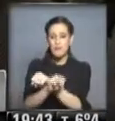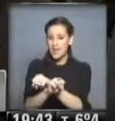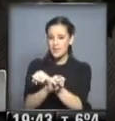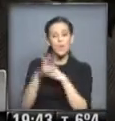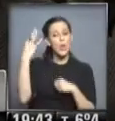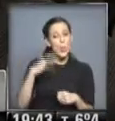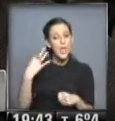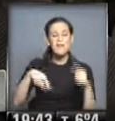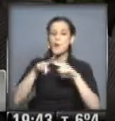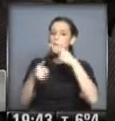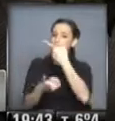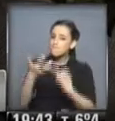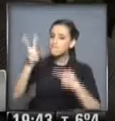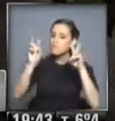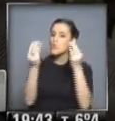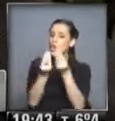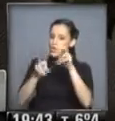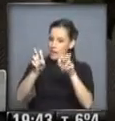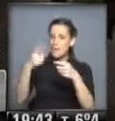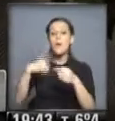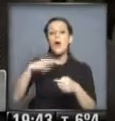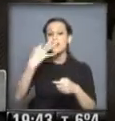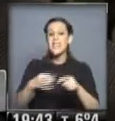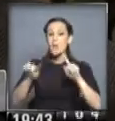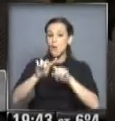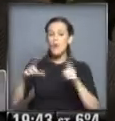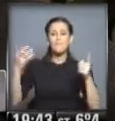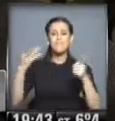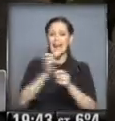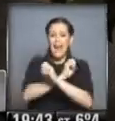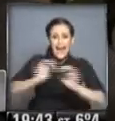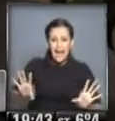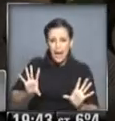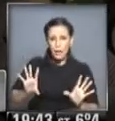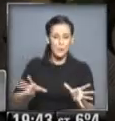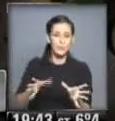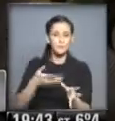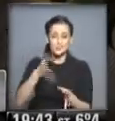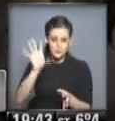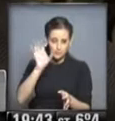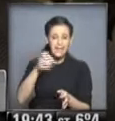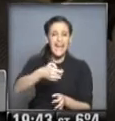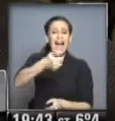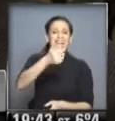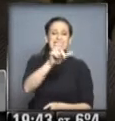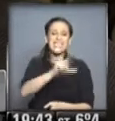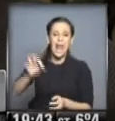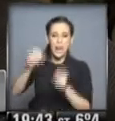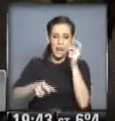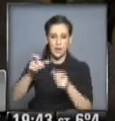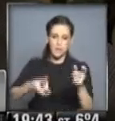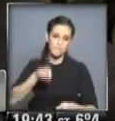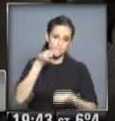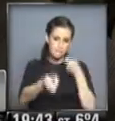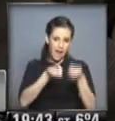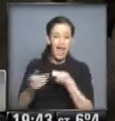una serie de cuestiones, pero fundamentalmente por la gravedad de los crímenes que se les imputan. Recordemos que son casi 100 hechos, de